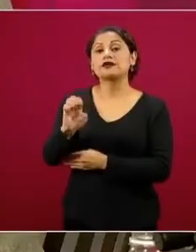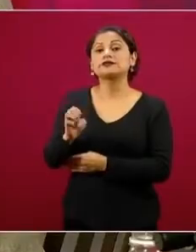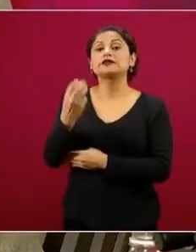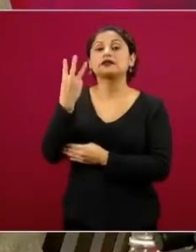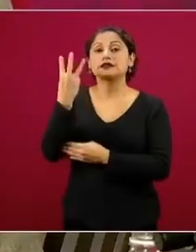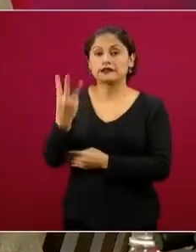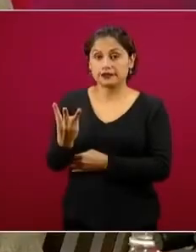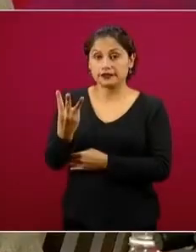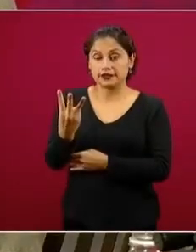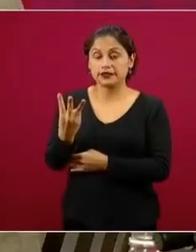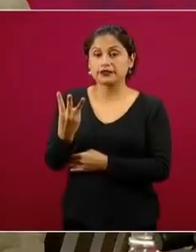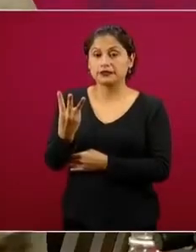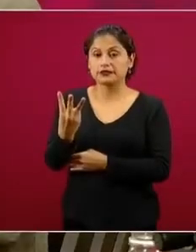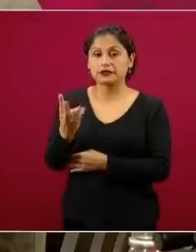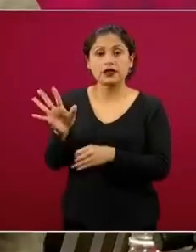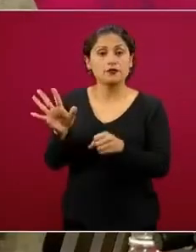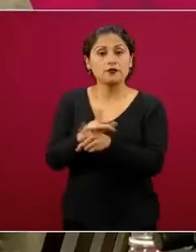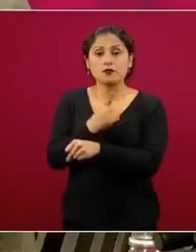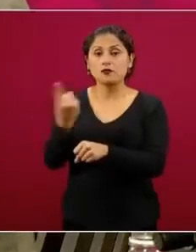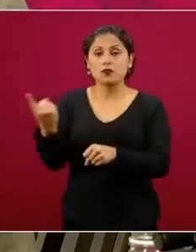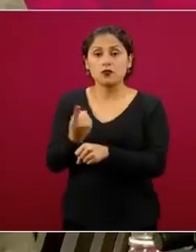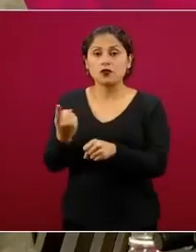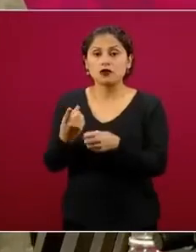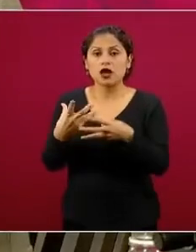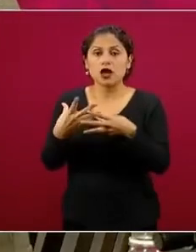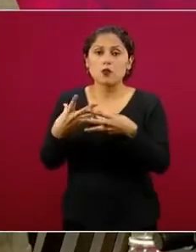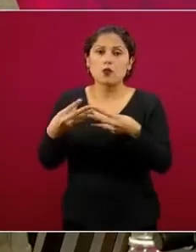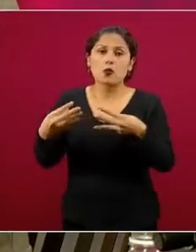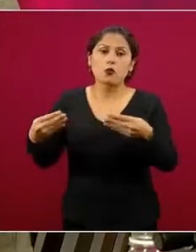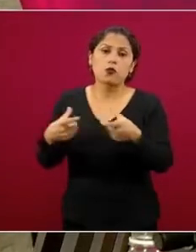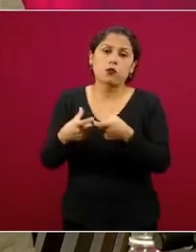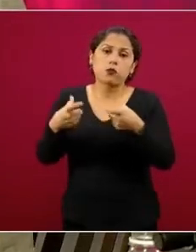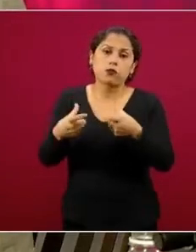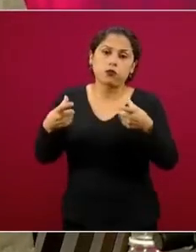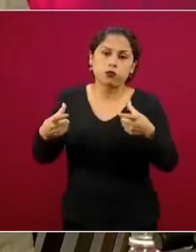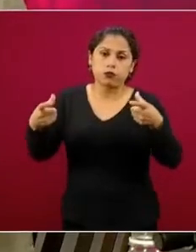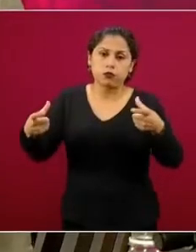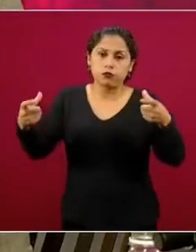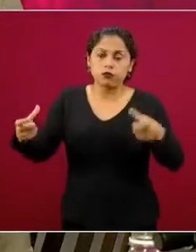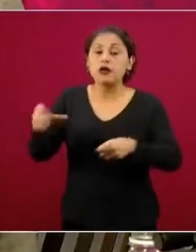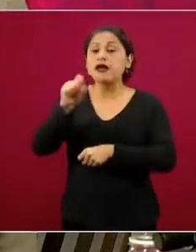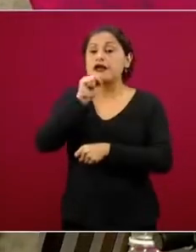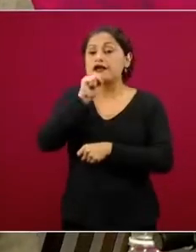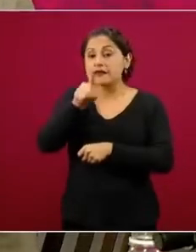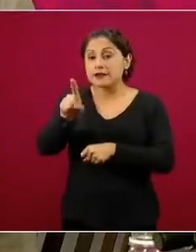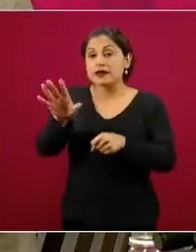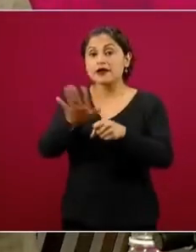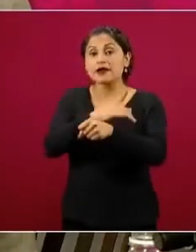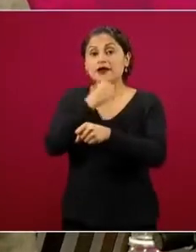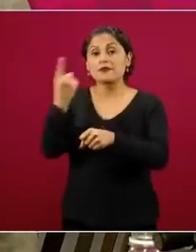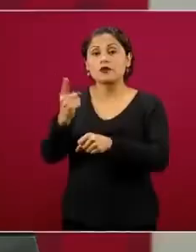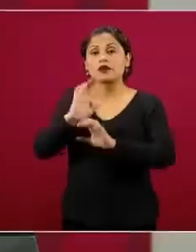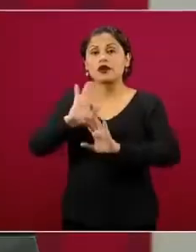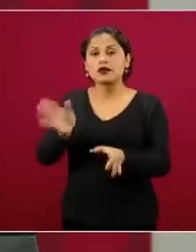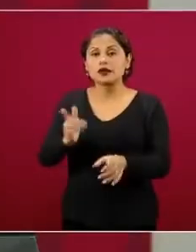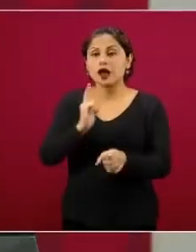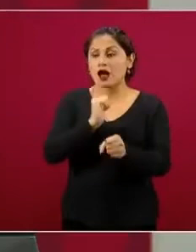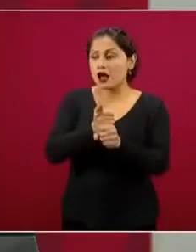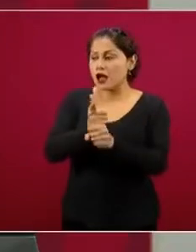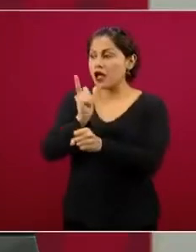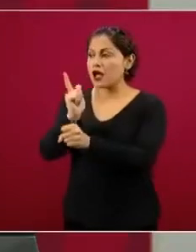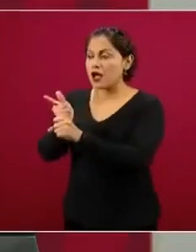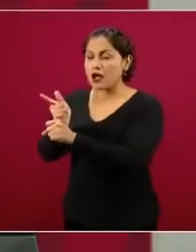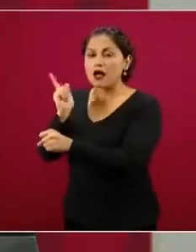el progresivo incremento de contagios y también por la dispersión epidémica, cuando ya se presentaban varios